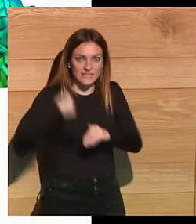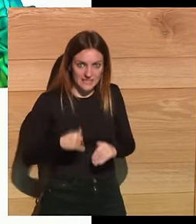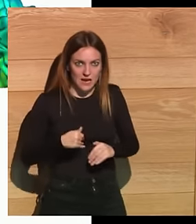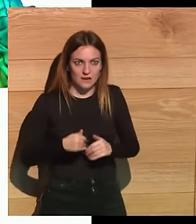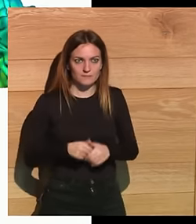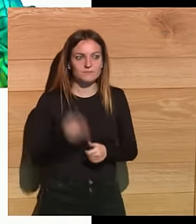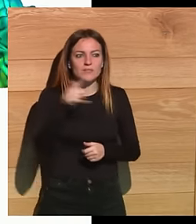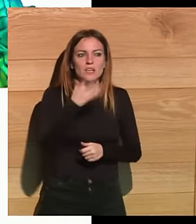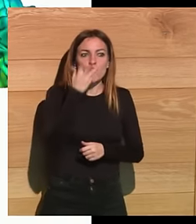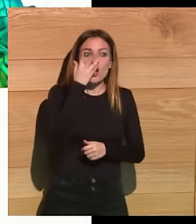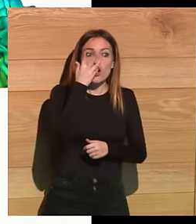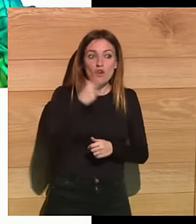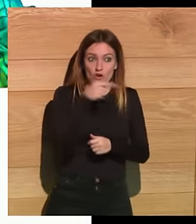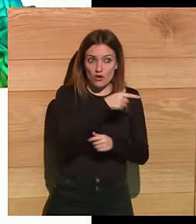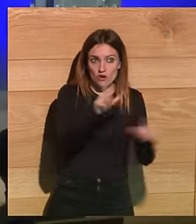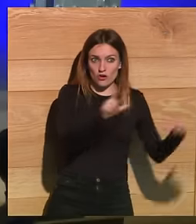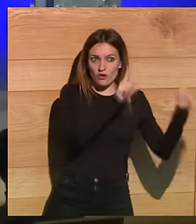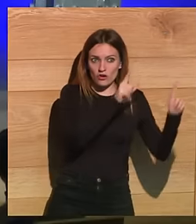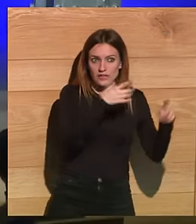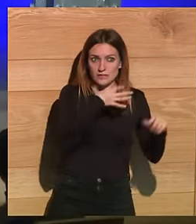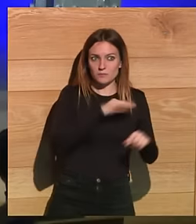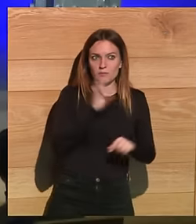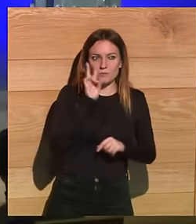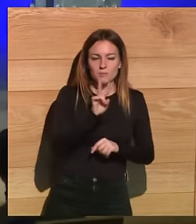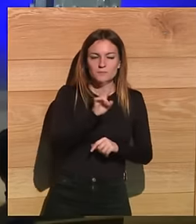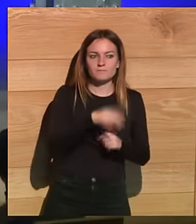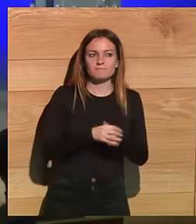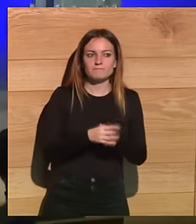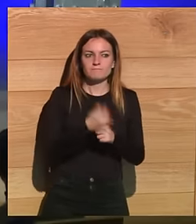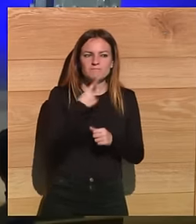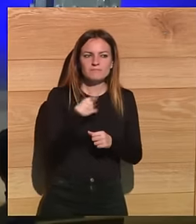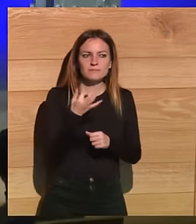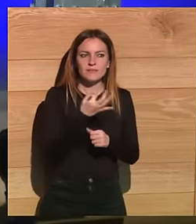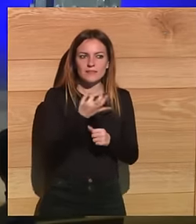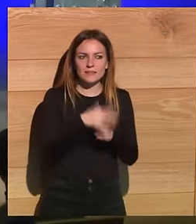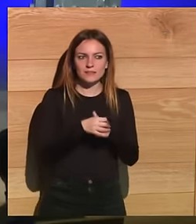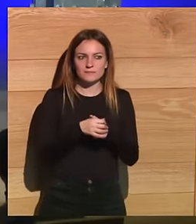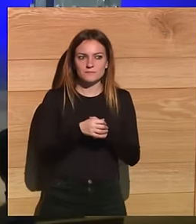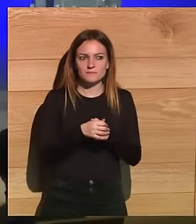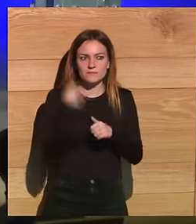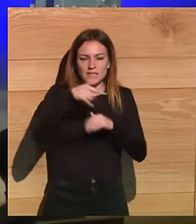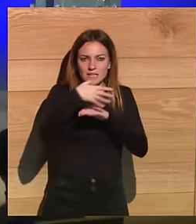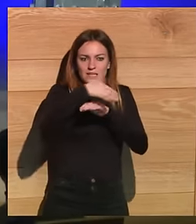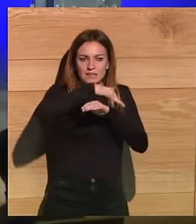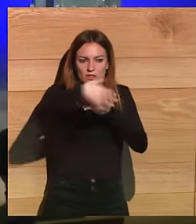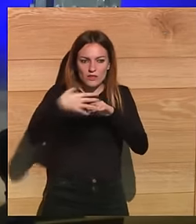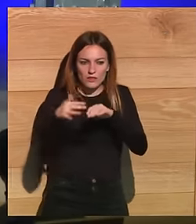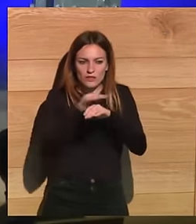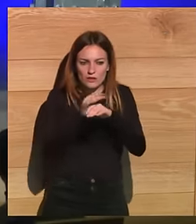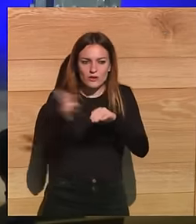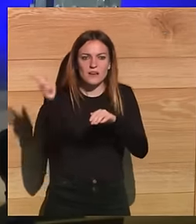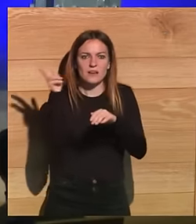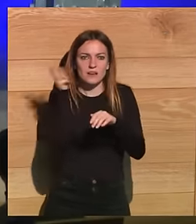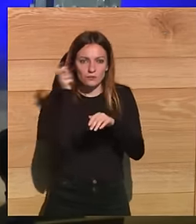organizadas. Los colores aquí nos muestran la corteza auditiva, la corteza sensorial, la